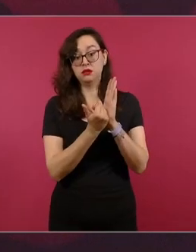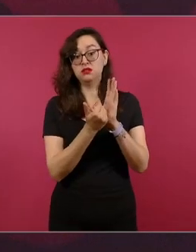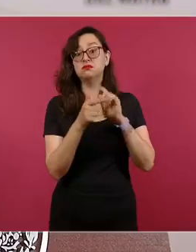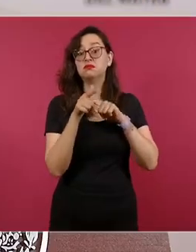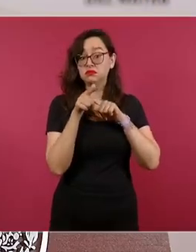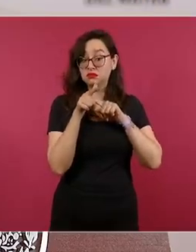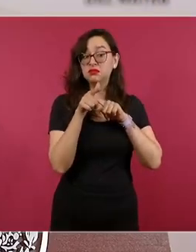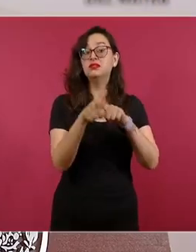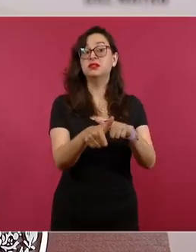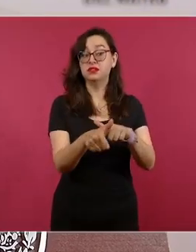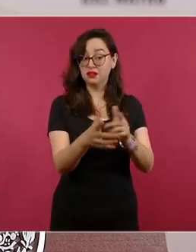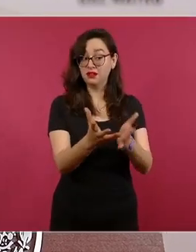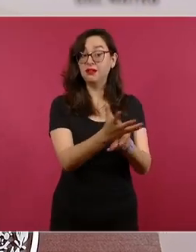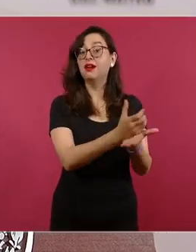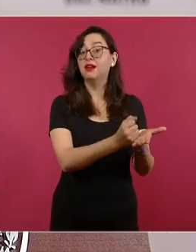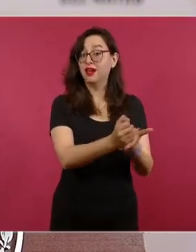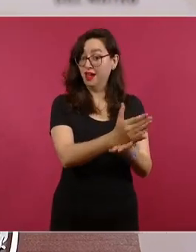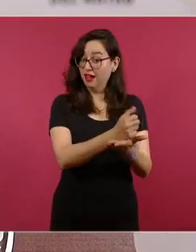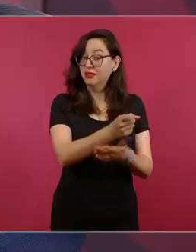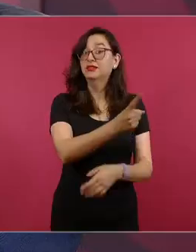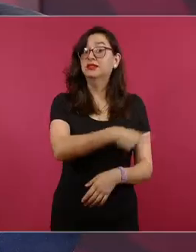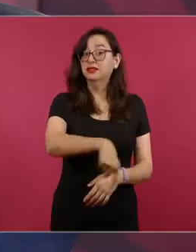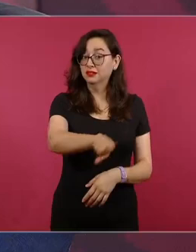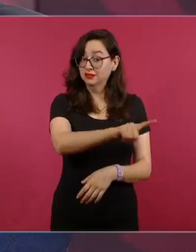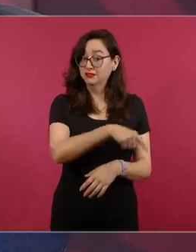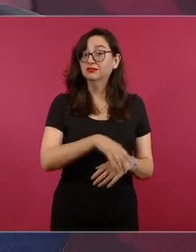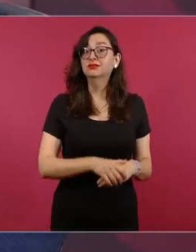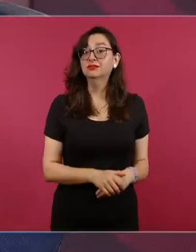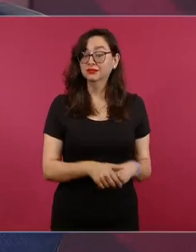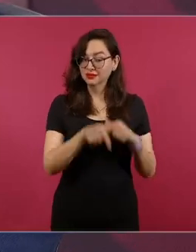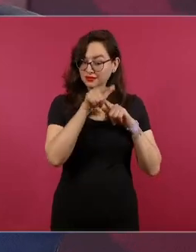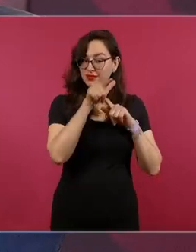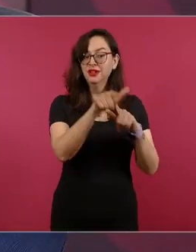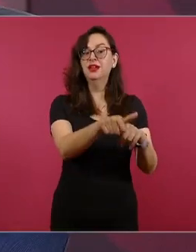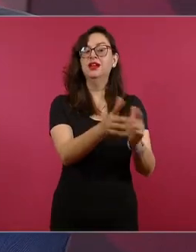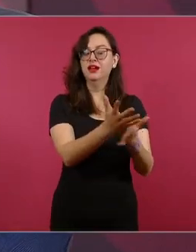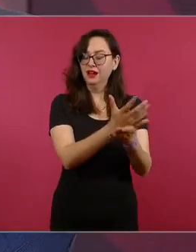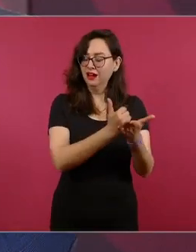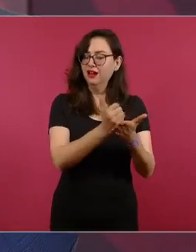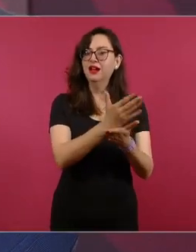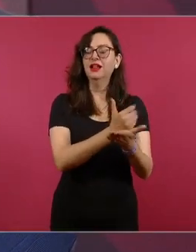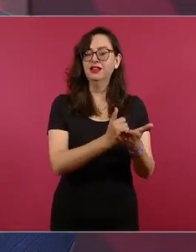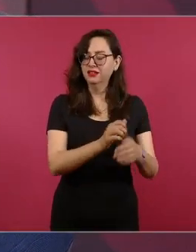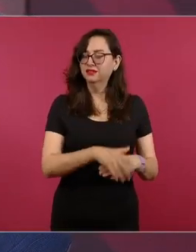Hoy voy a la Convención Nacional Bancaria